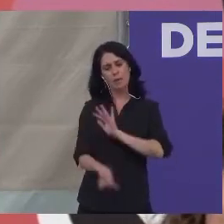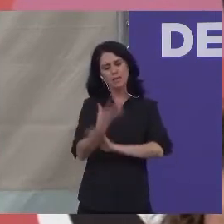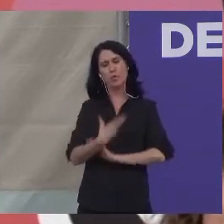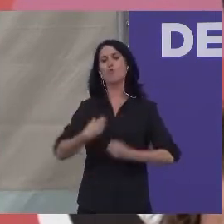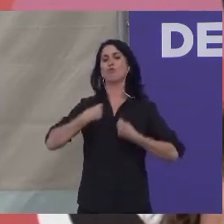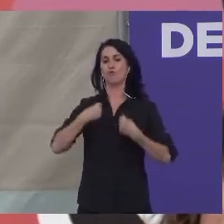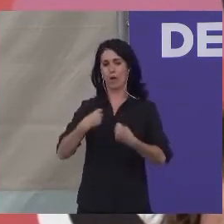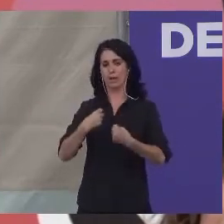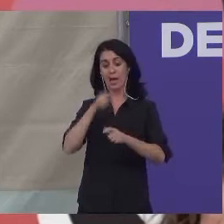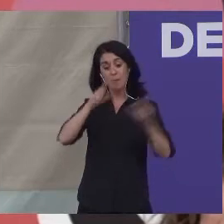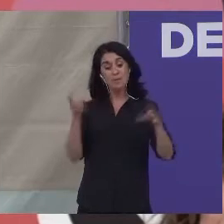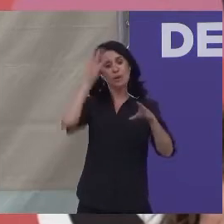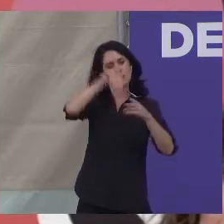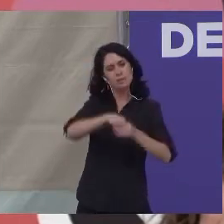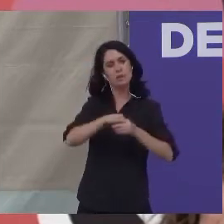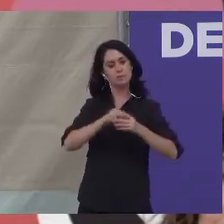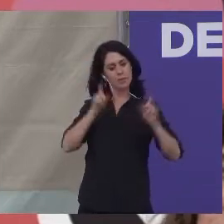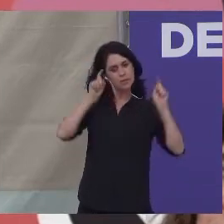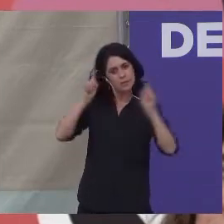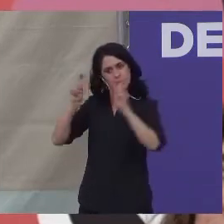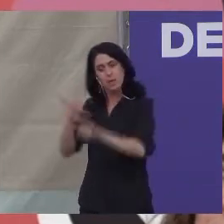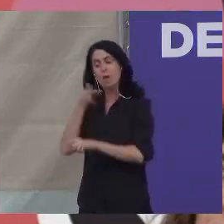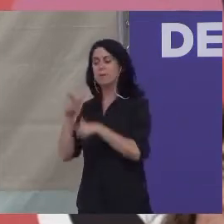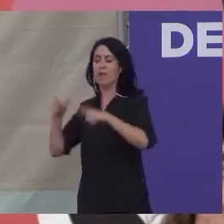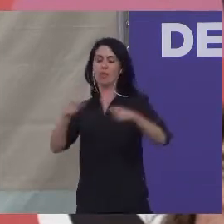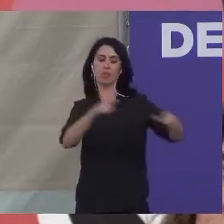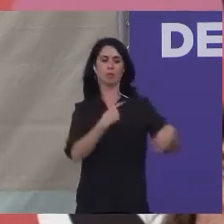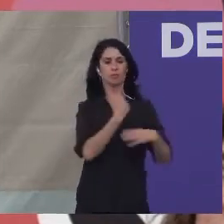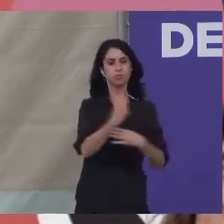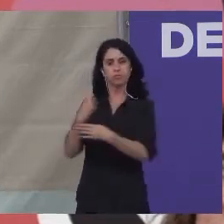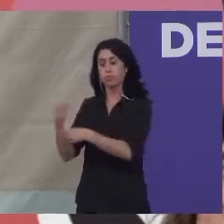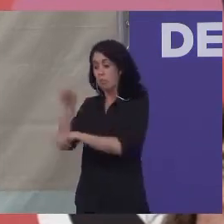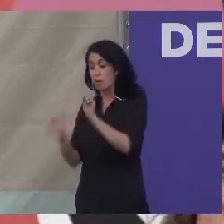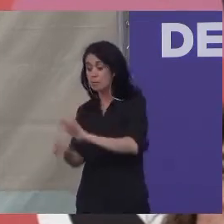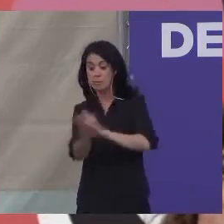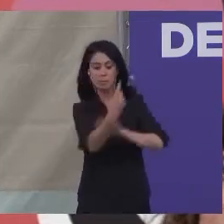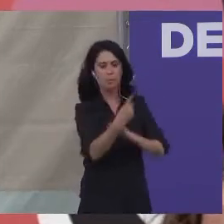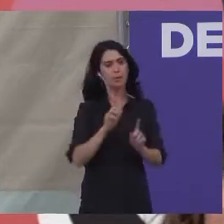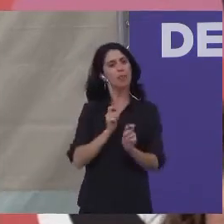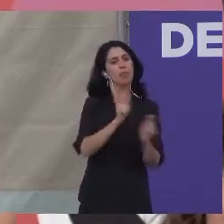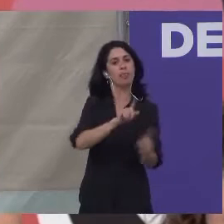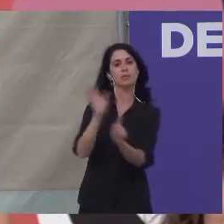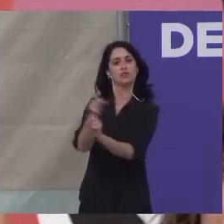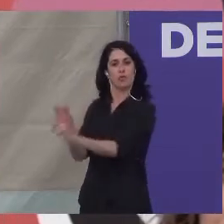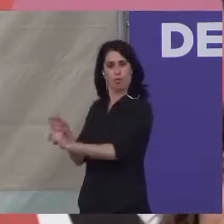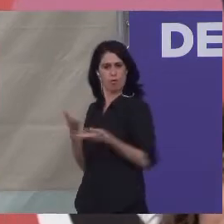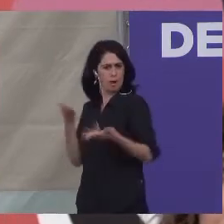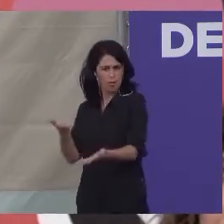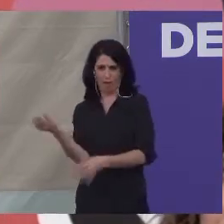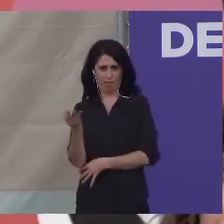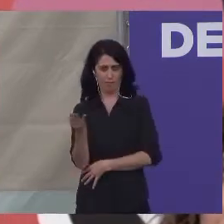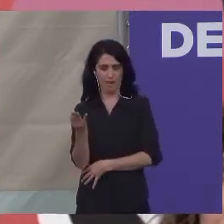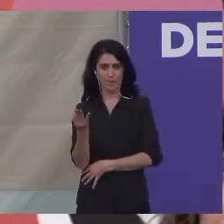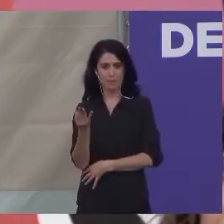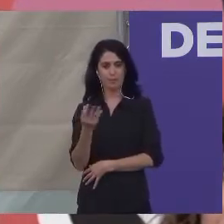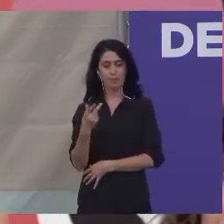que haga formación y que dé apoyo a los círculos para que puedan resolver sus problemas. Solo hay dos cosas que